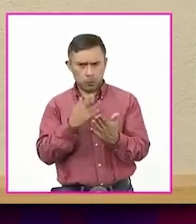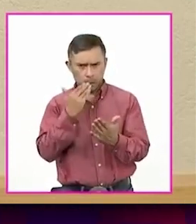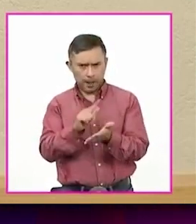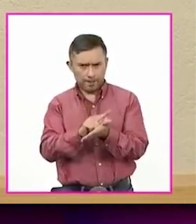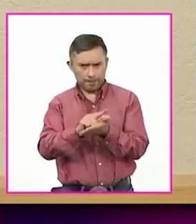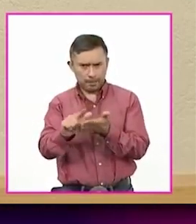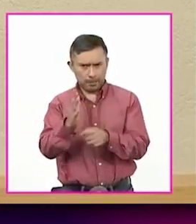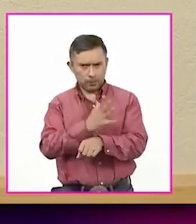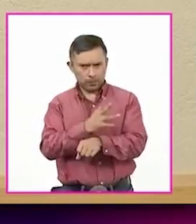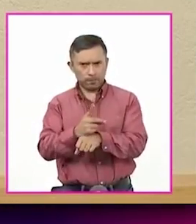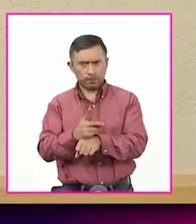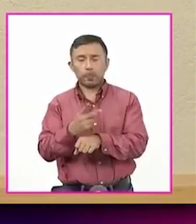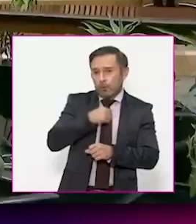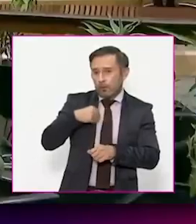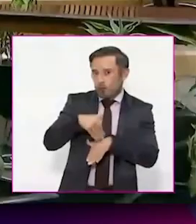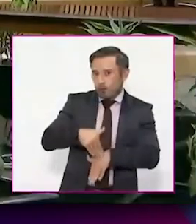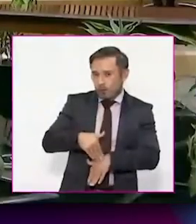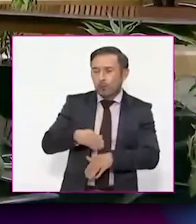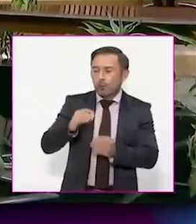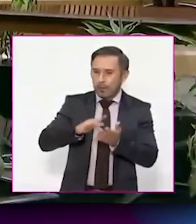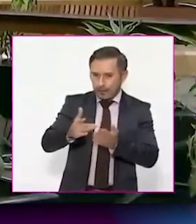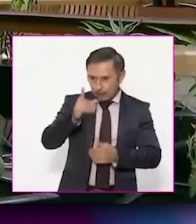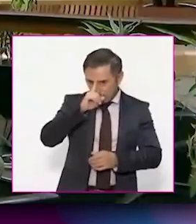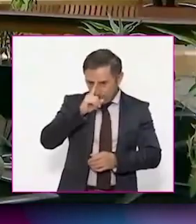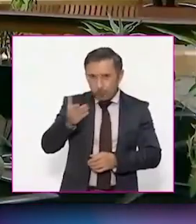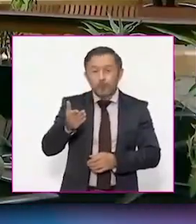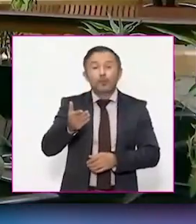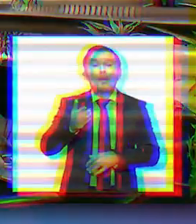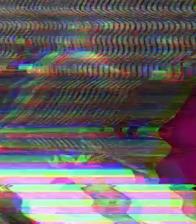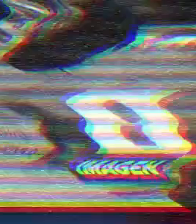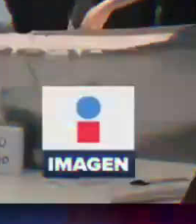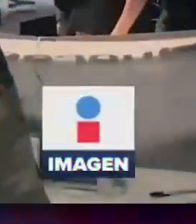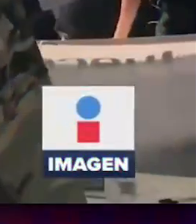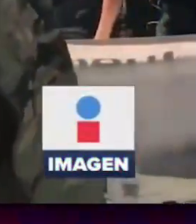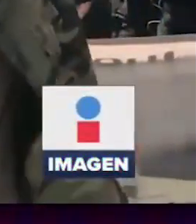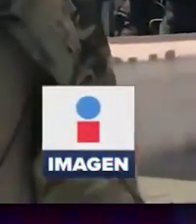distribuido en 4 áreas del instituto involucradas en la organización de la consulta.